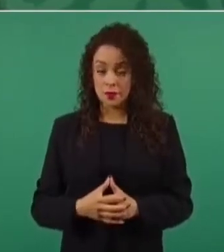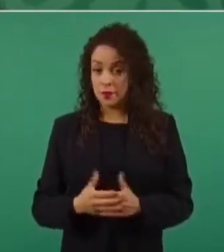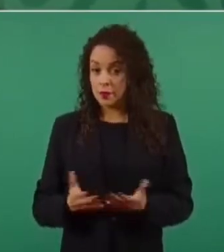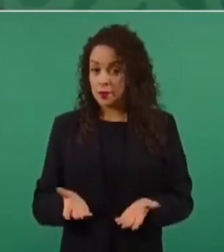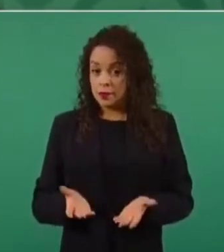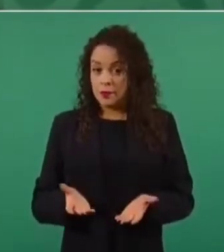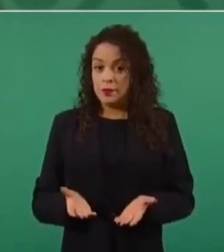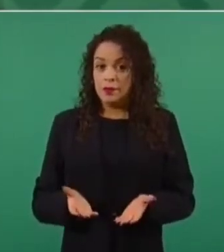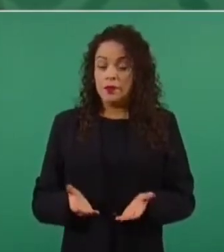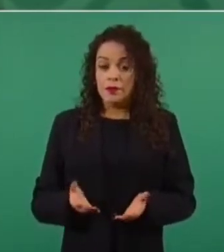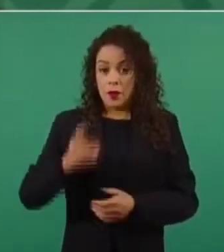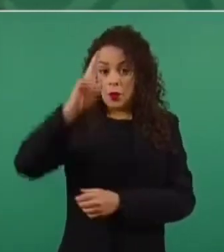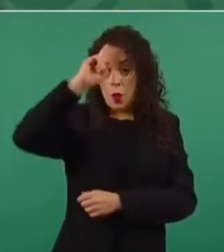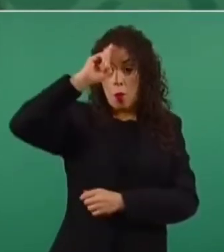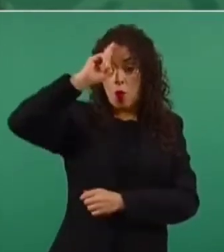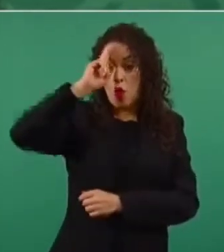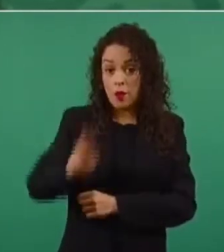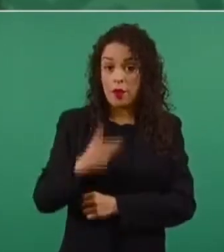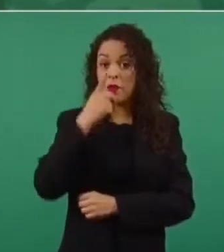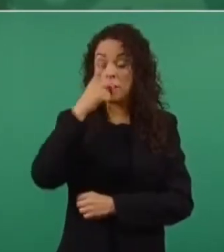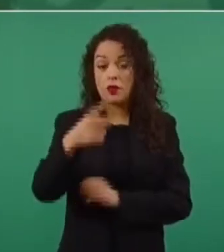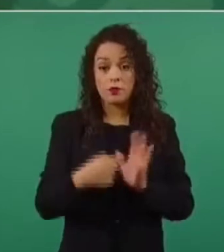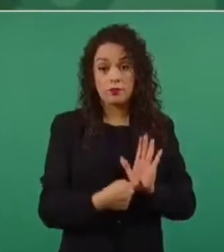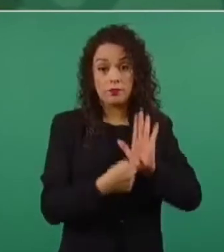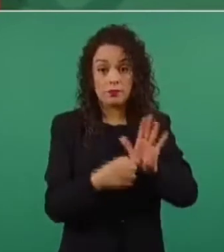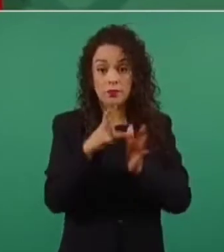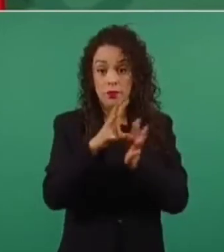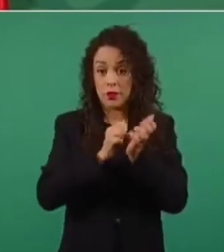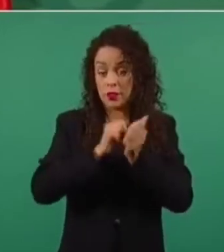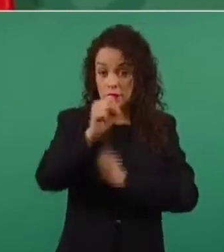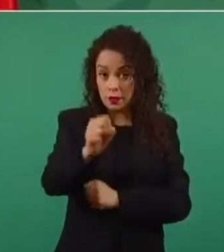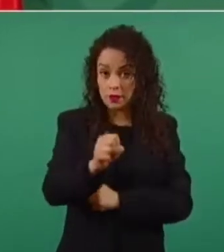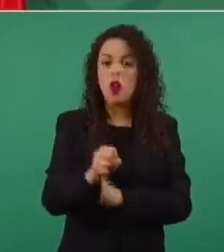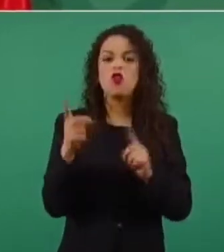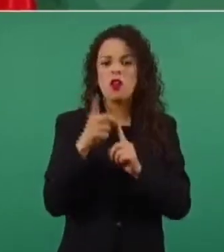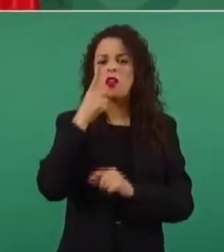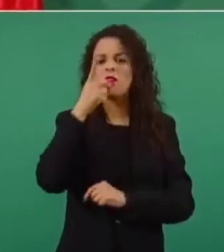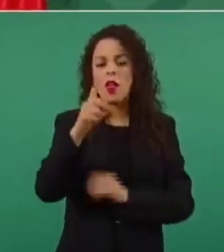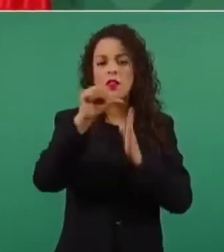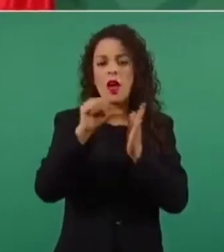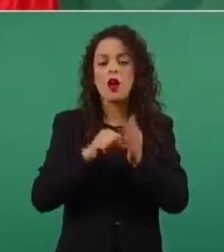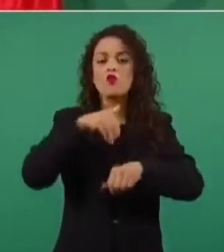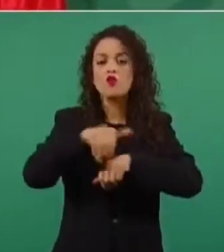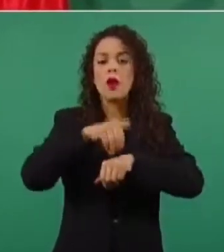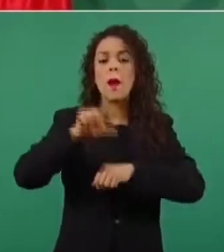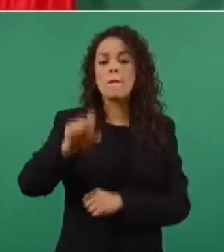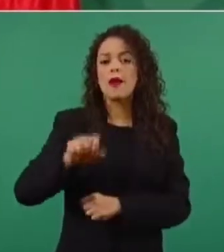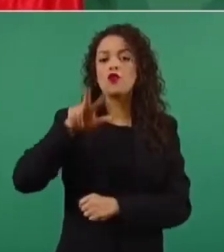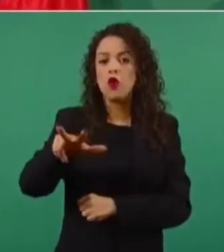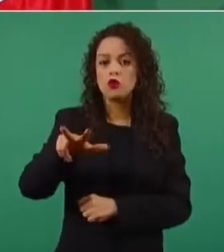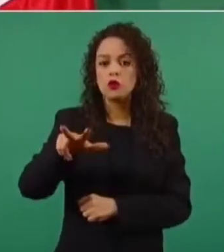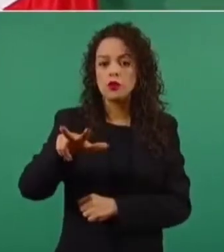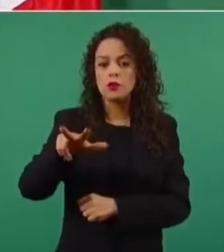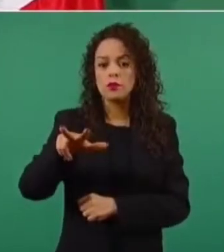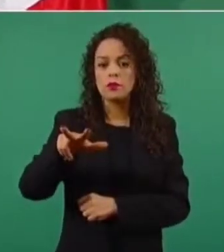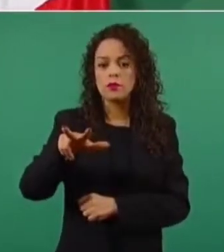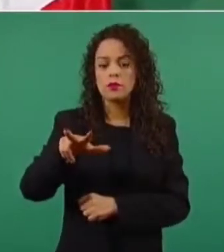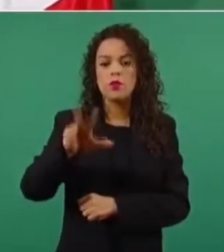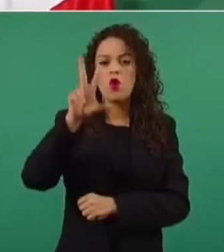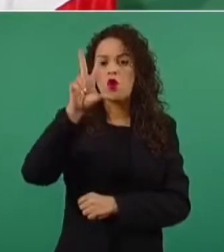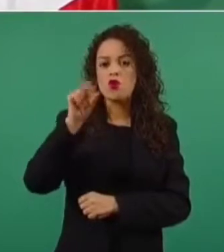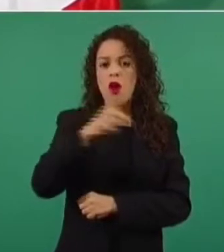está prohibido por la Constitución, y así se establece en el artículo 28, la condonación